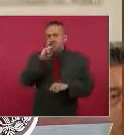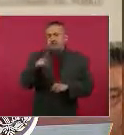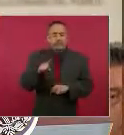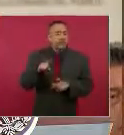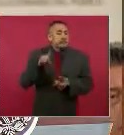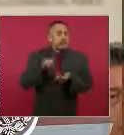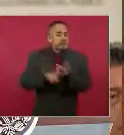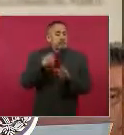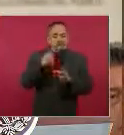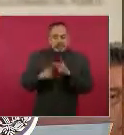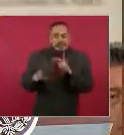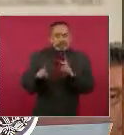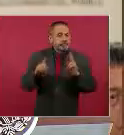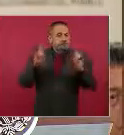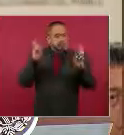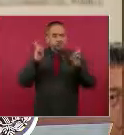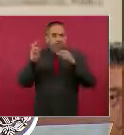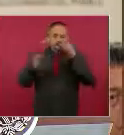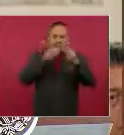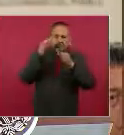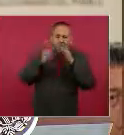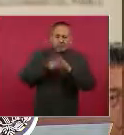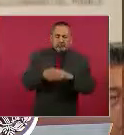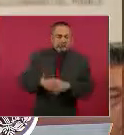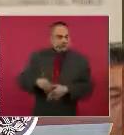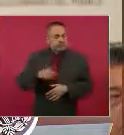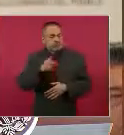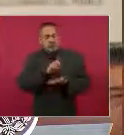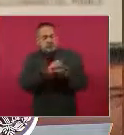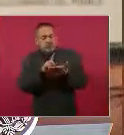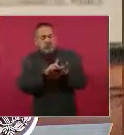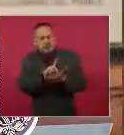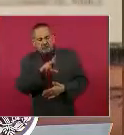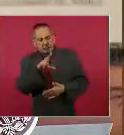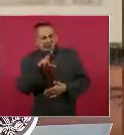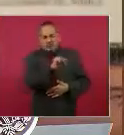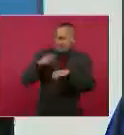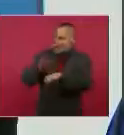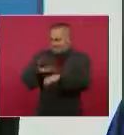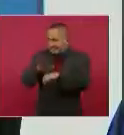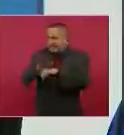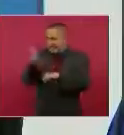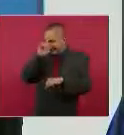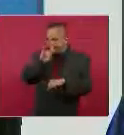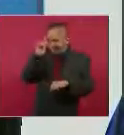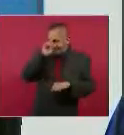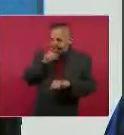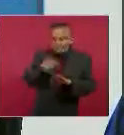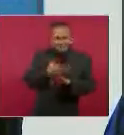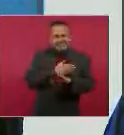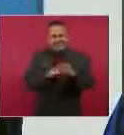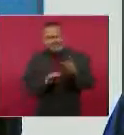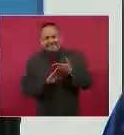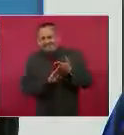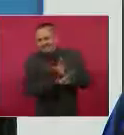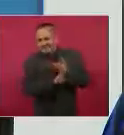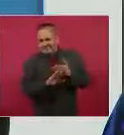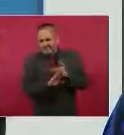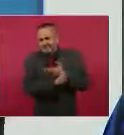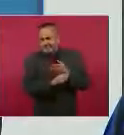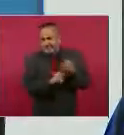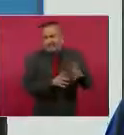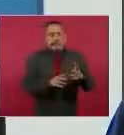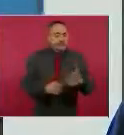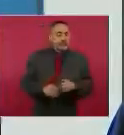la campaña en contra del uso de drogas, en contra de las adicciones. Es una campaña preventiva